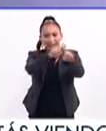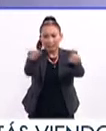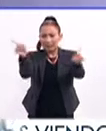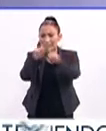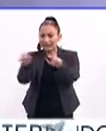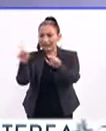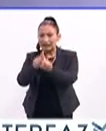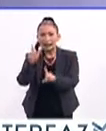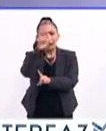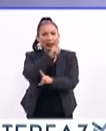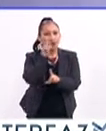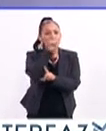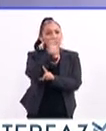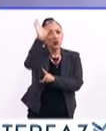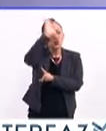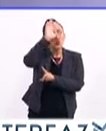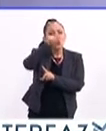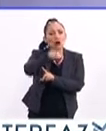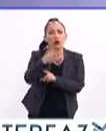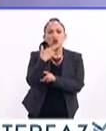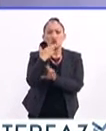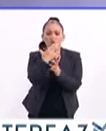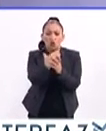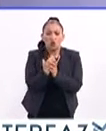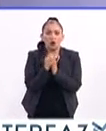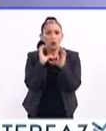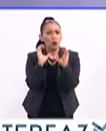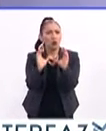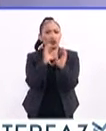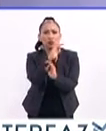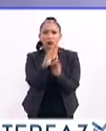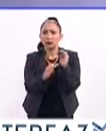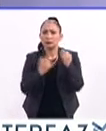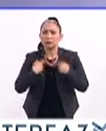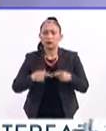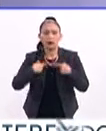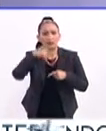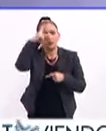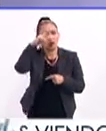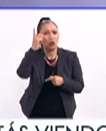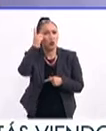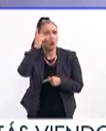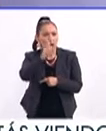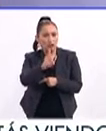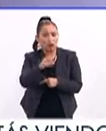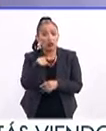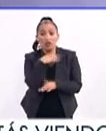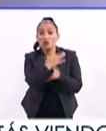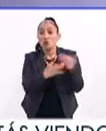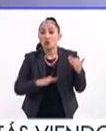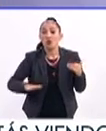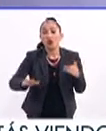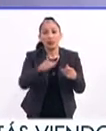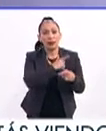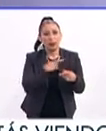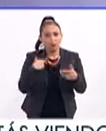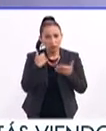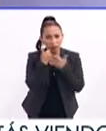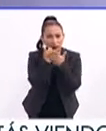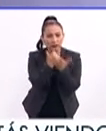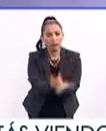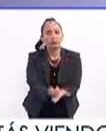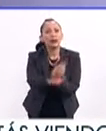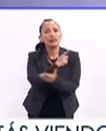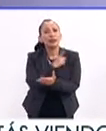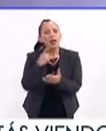diversidad lingüística y cultural es patrimonio de todos los mexicanos. Y como tal, todos debemos contribuir